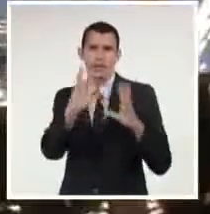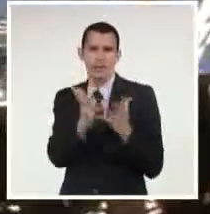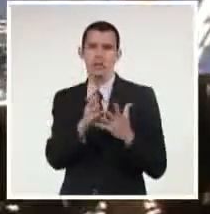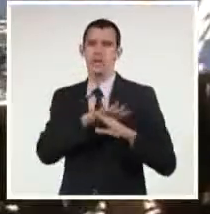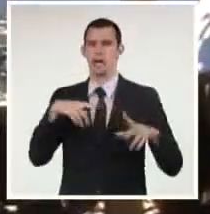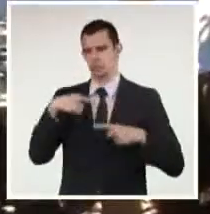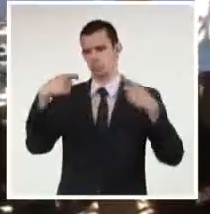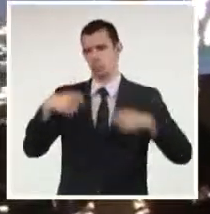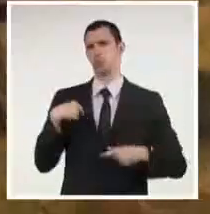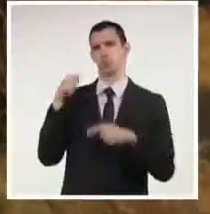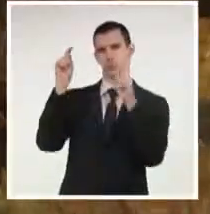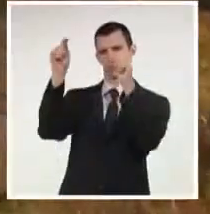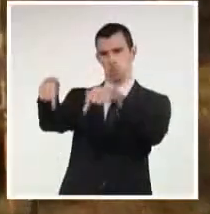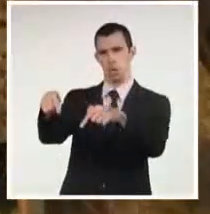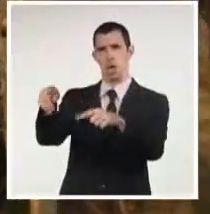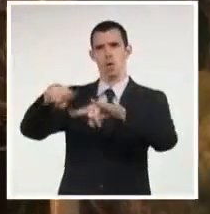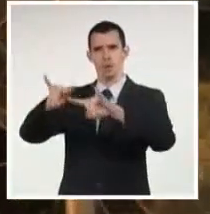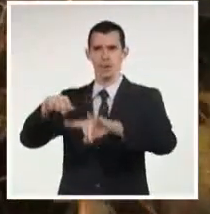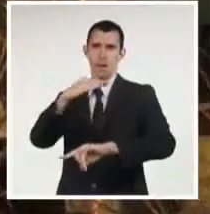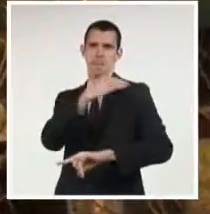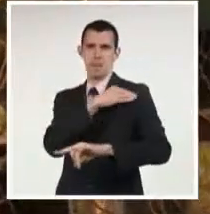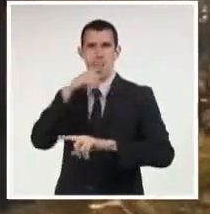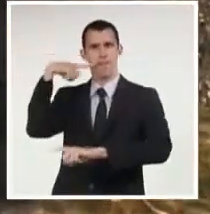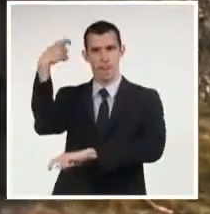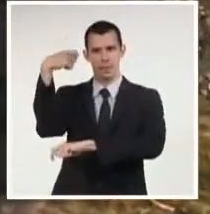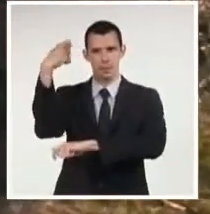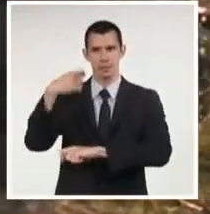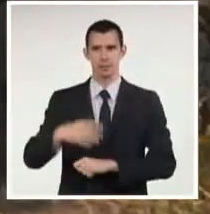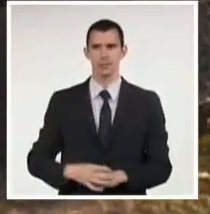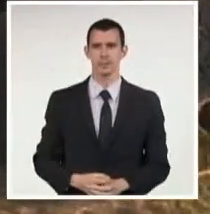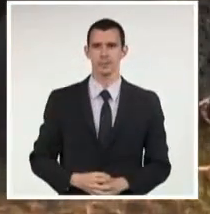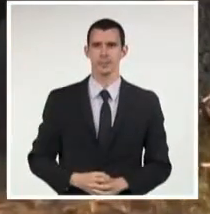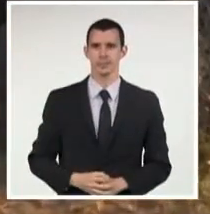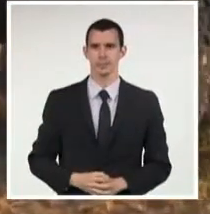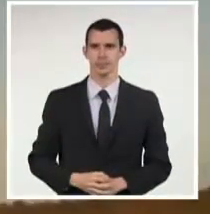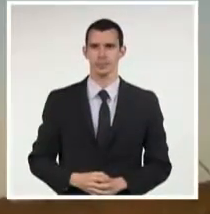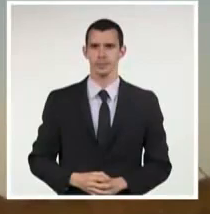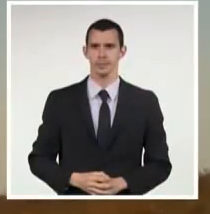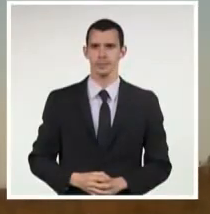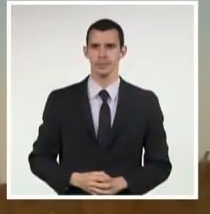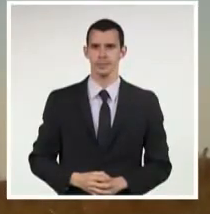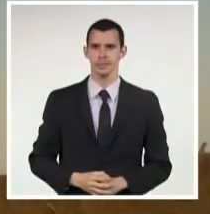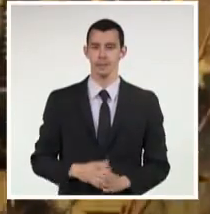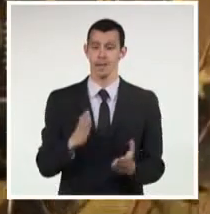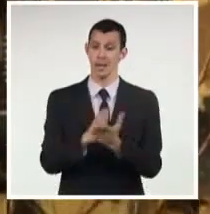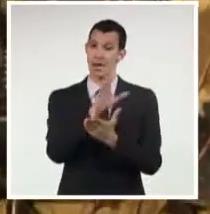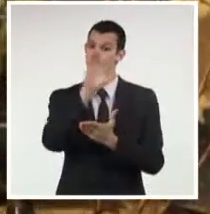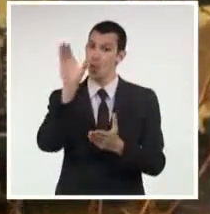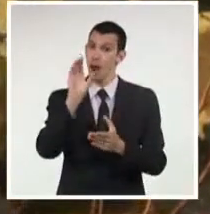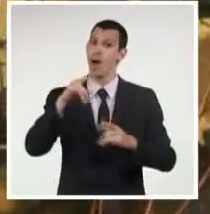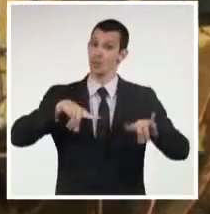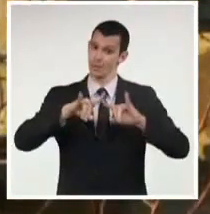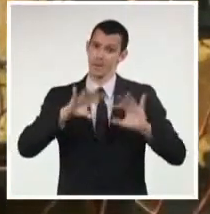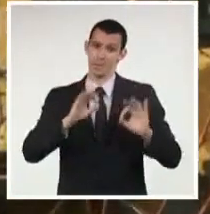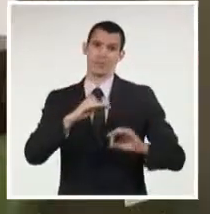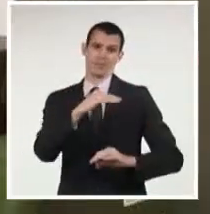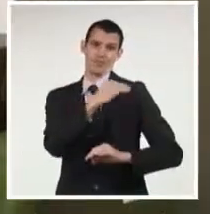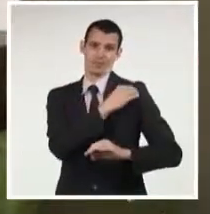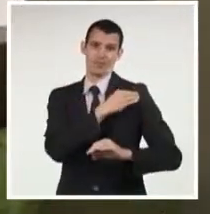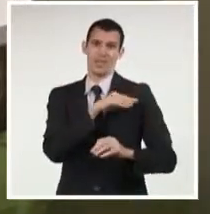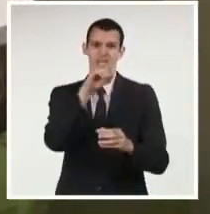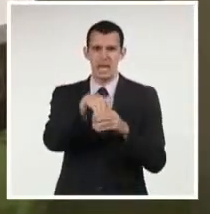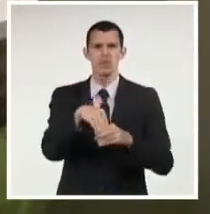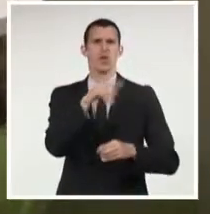Antonio Maceo, Orden Antonio Maceo, Monumento Nacional, no solo forja a jefes y oficiales,